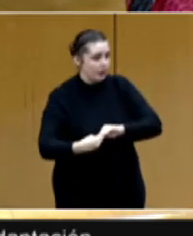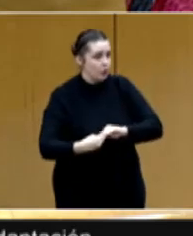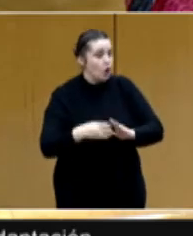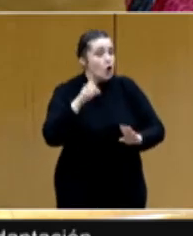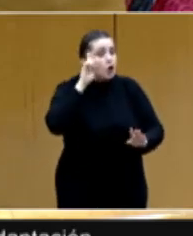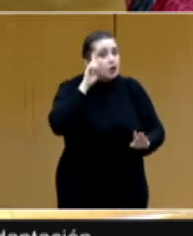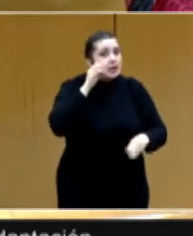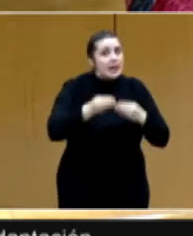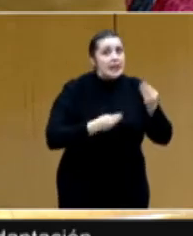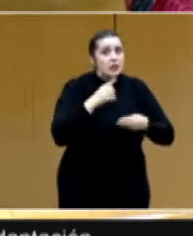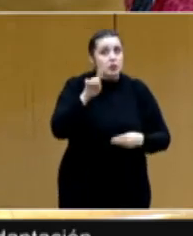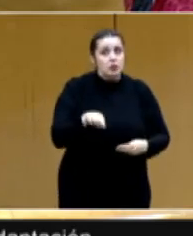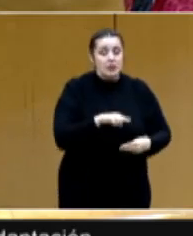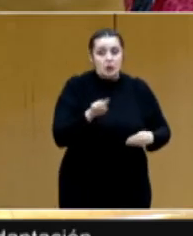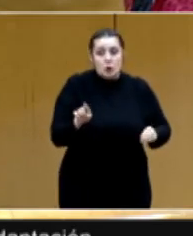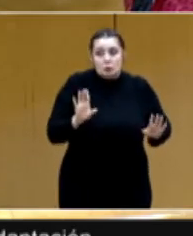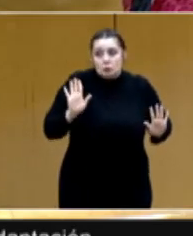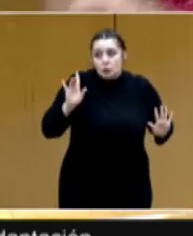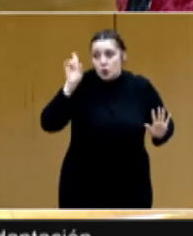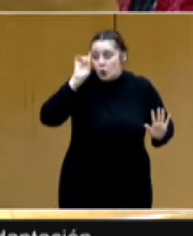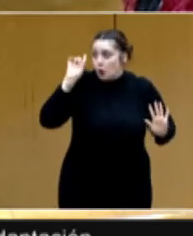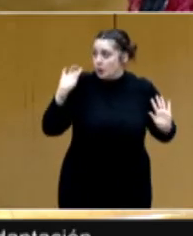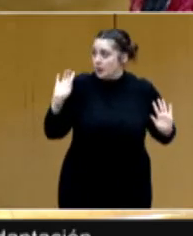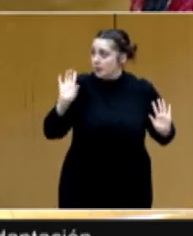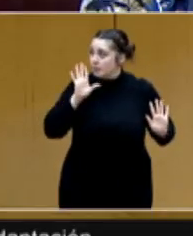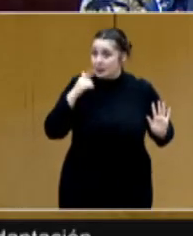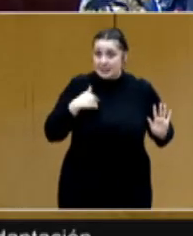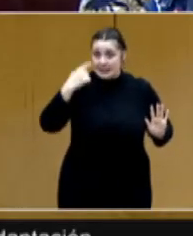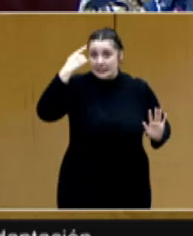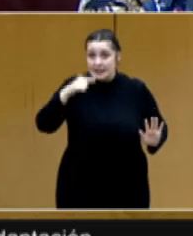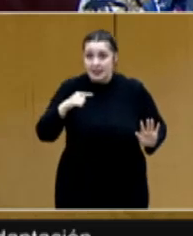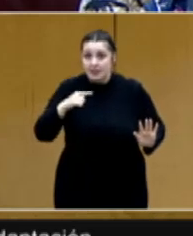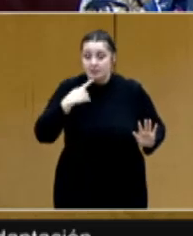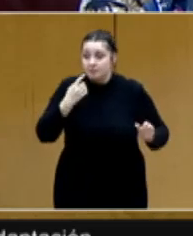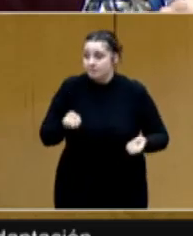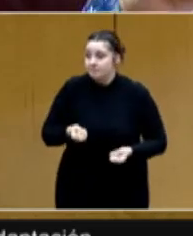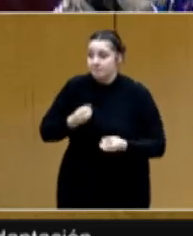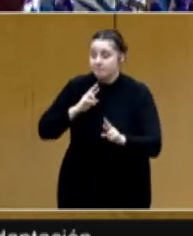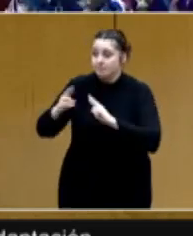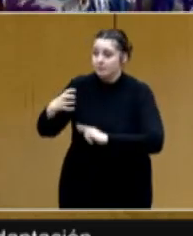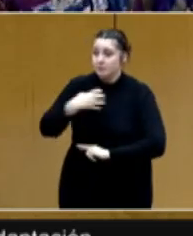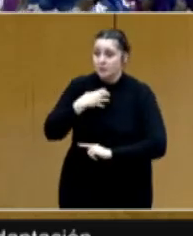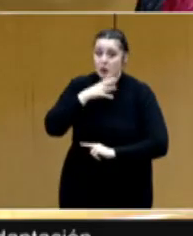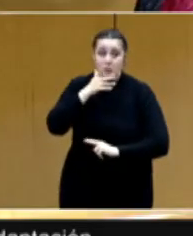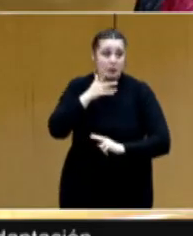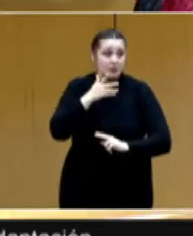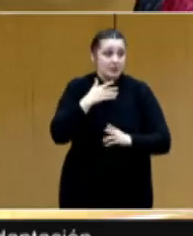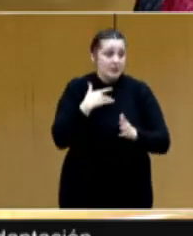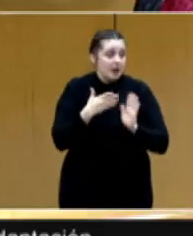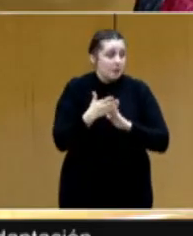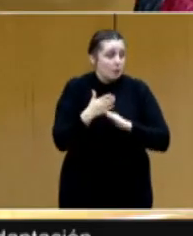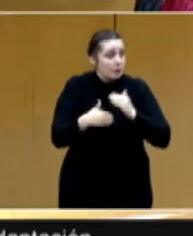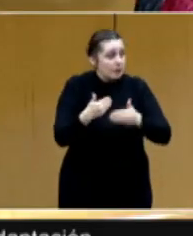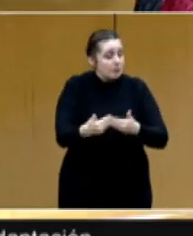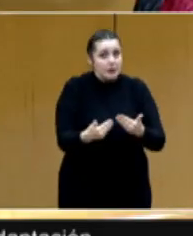mencionado es algo que no lo sé pero es que aunque lo supiera no podría decirlo públicamente por lo que les guste